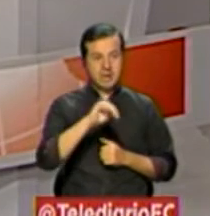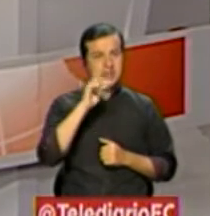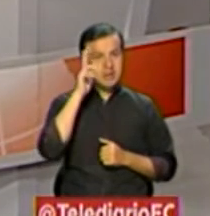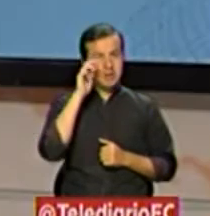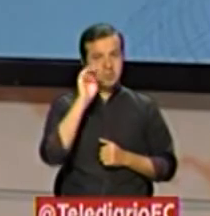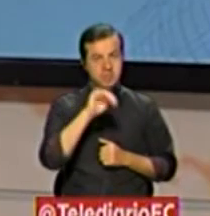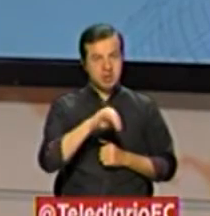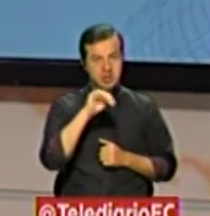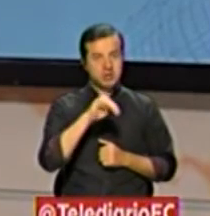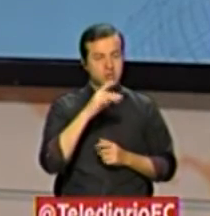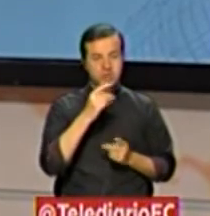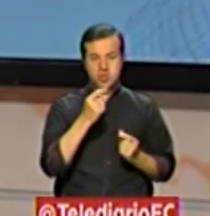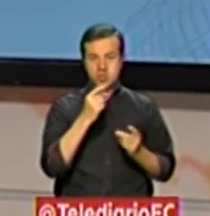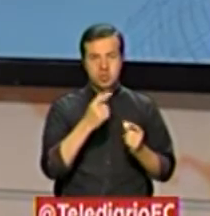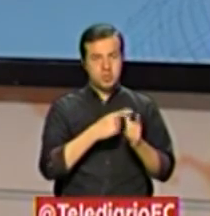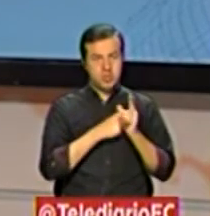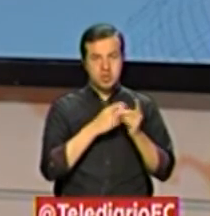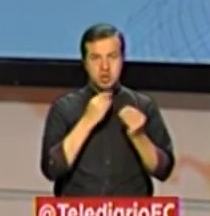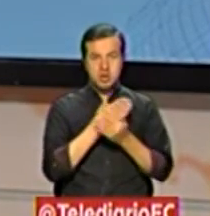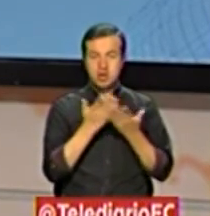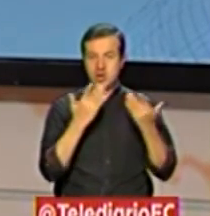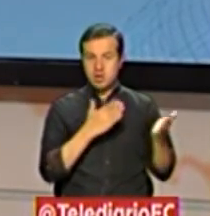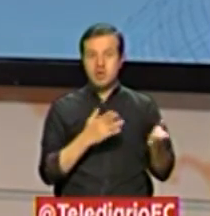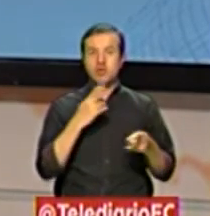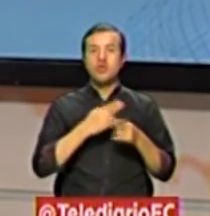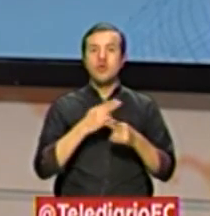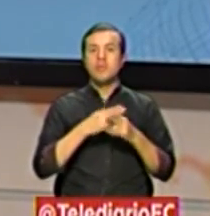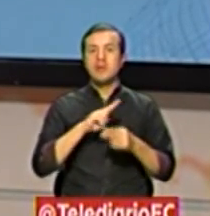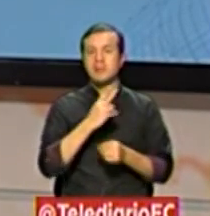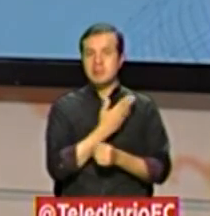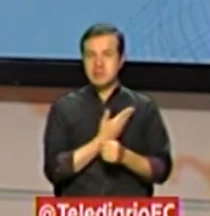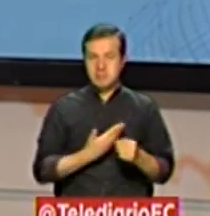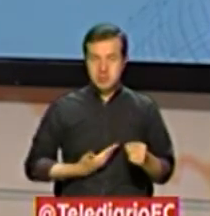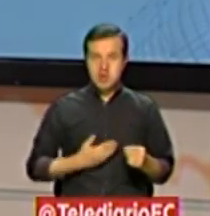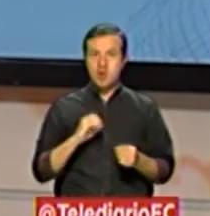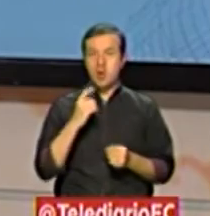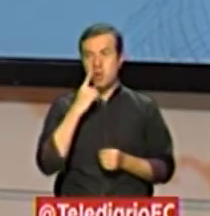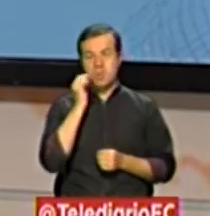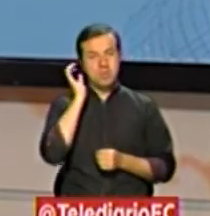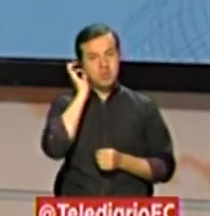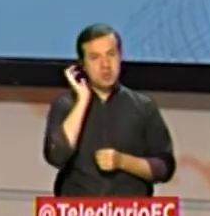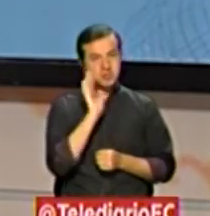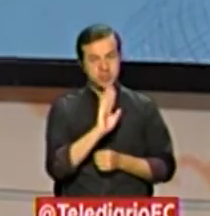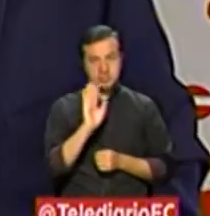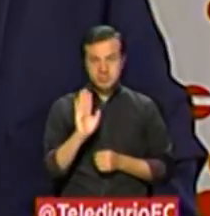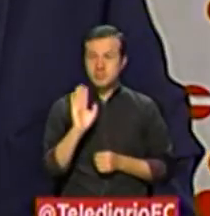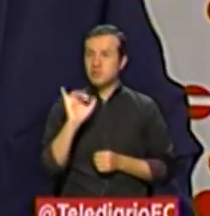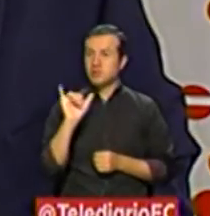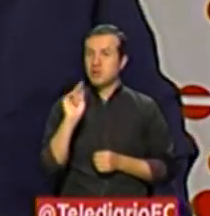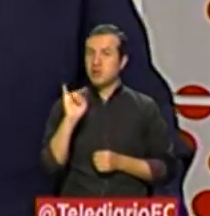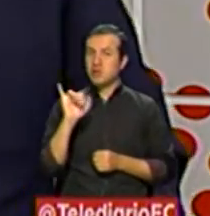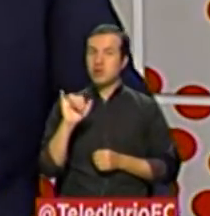que para el martes de manera inmediata ya tendríamos el nombre de la vicepresidenta o vicepresidente. Janine Cruz,